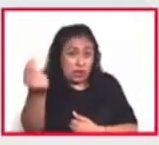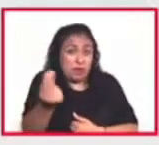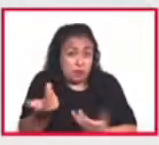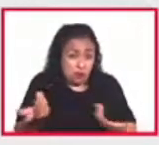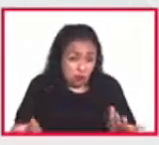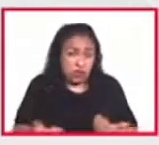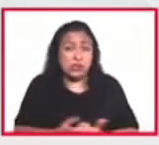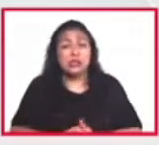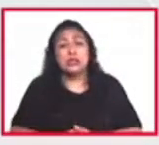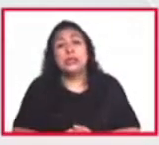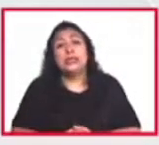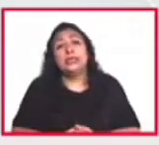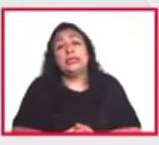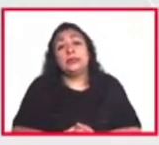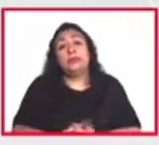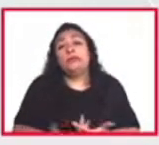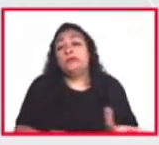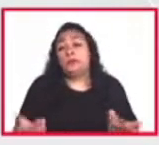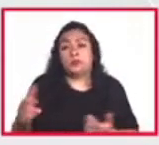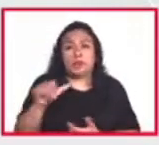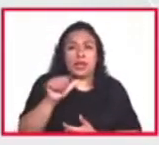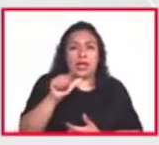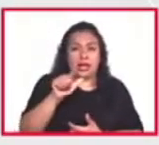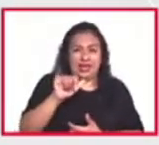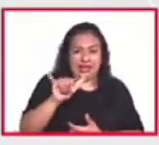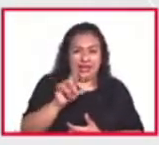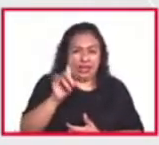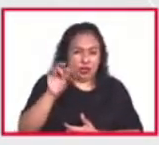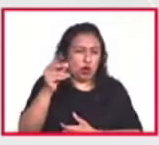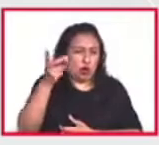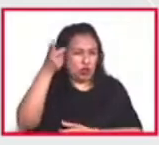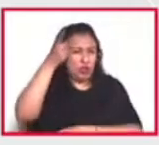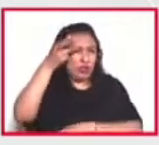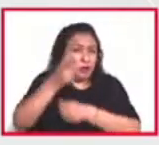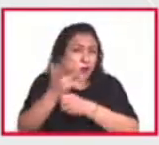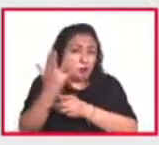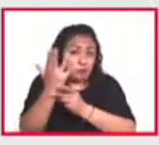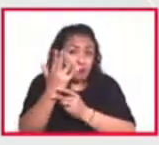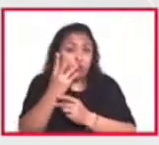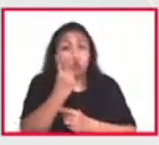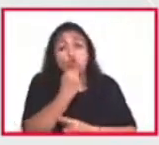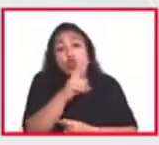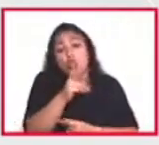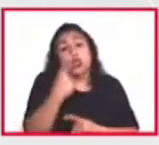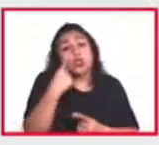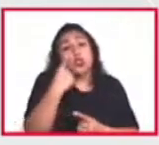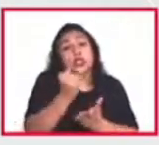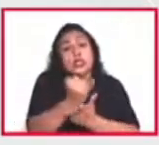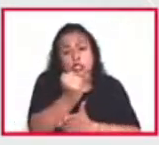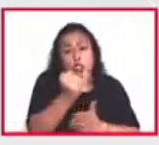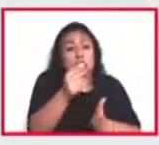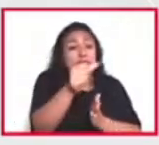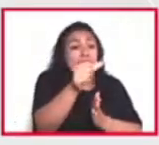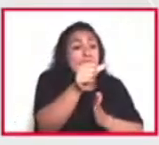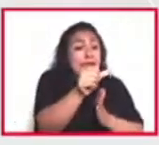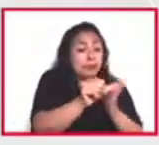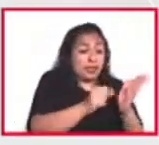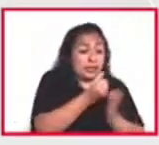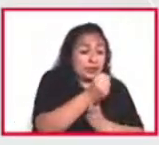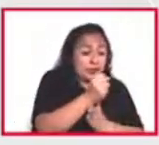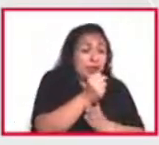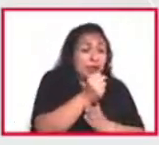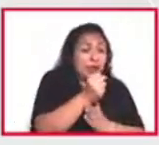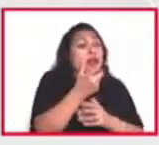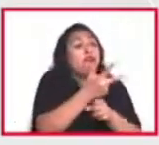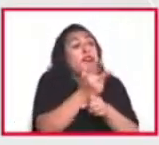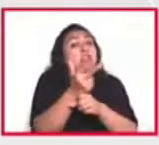Y pues Alejandro dijo, tenemos de 2 sopas, filmar en septiembre la película con quién sabe quién,